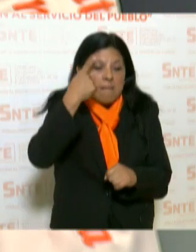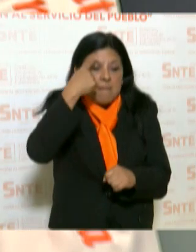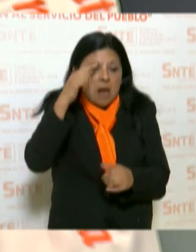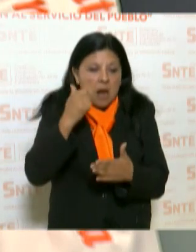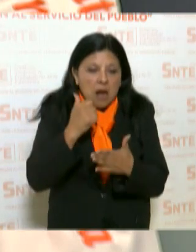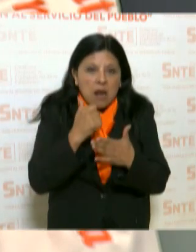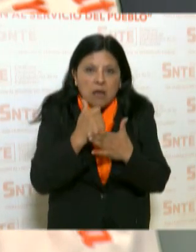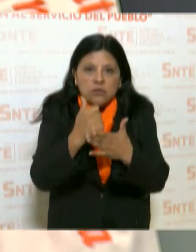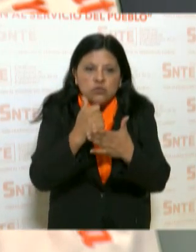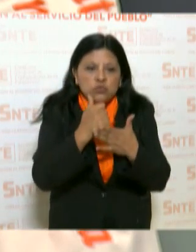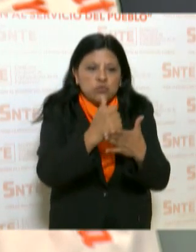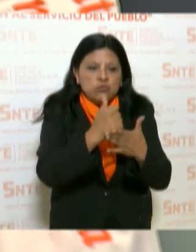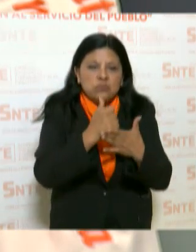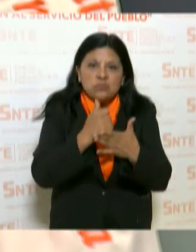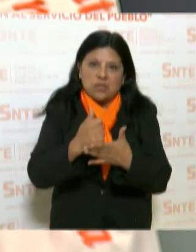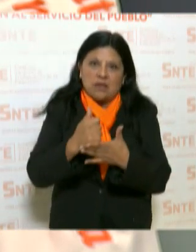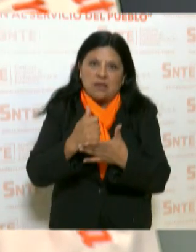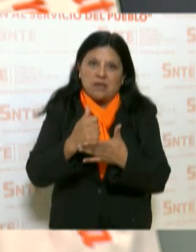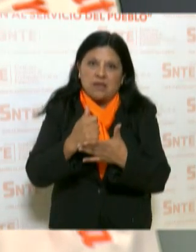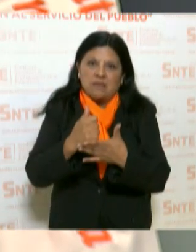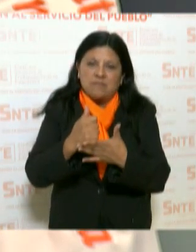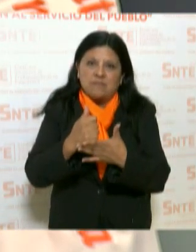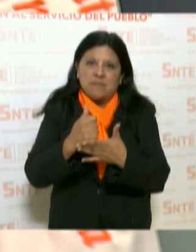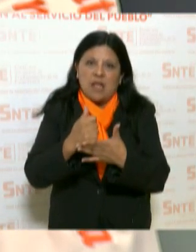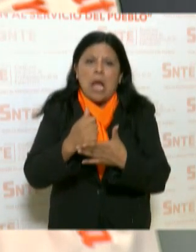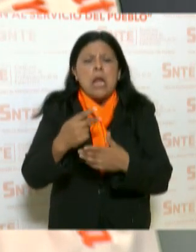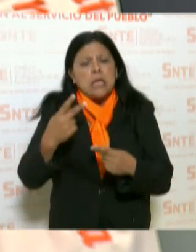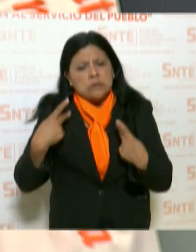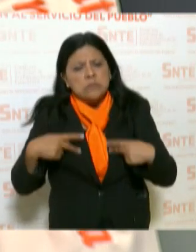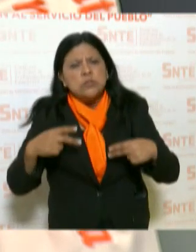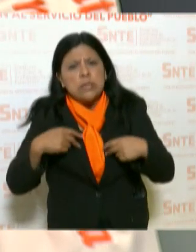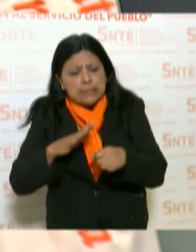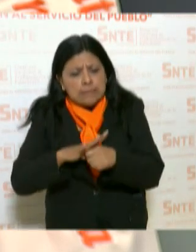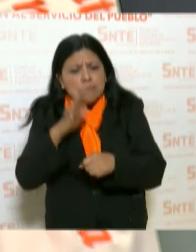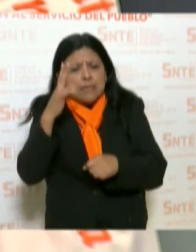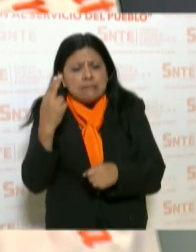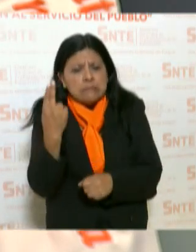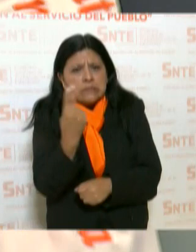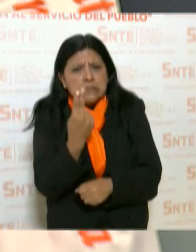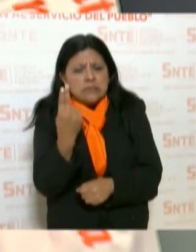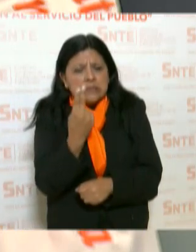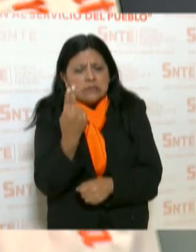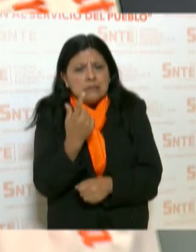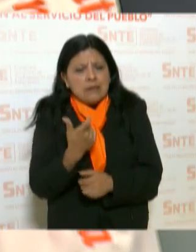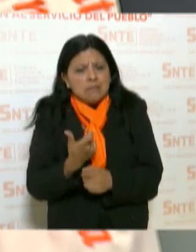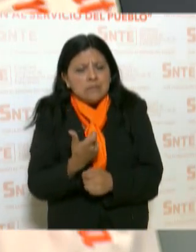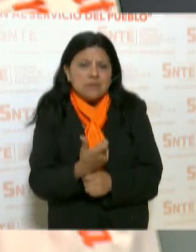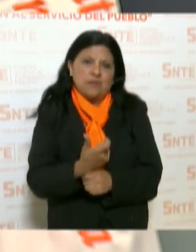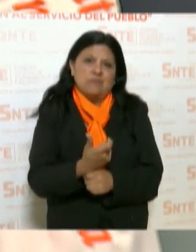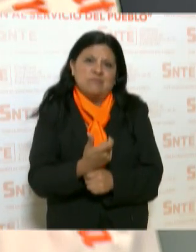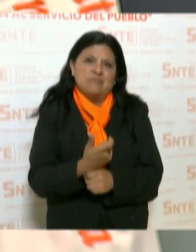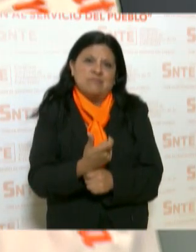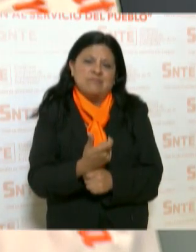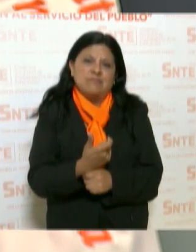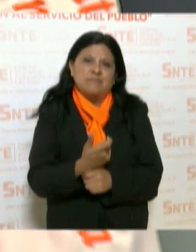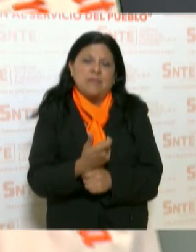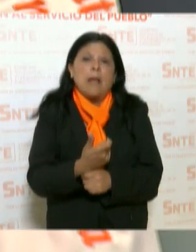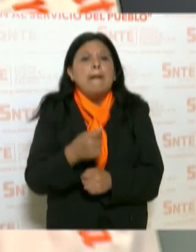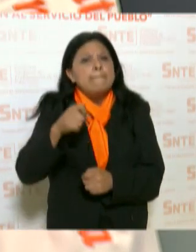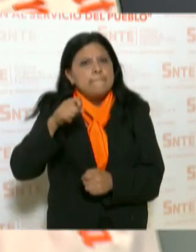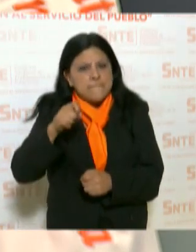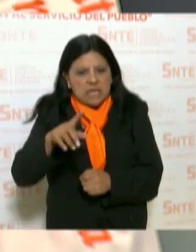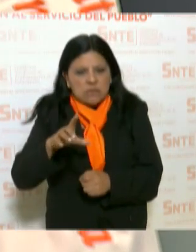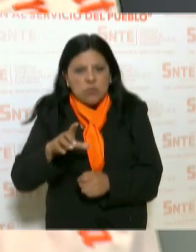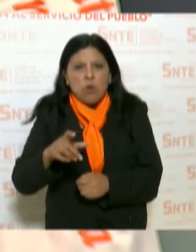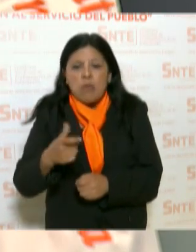a la gente más pobre y la inversión pública que